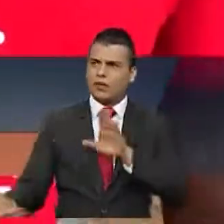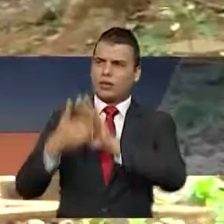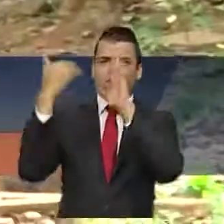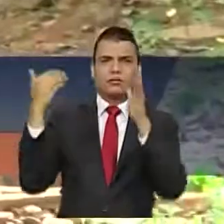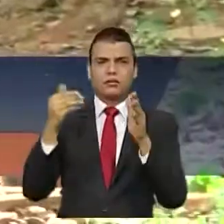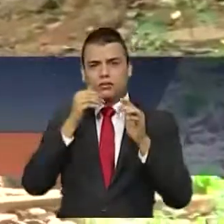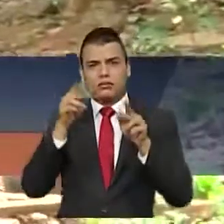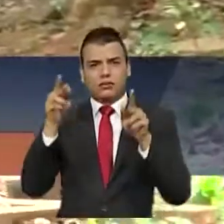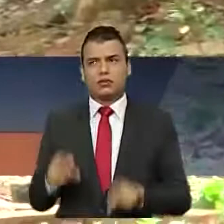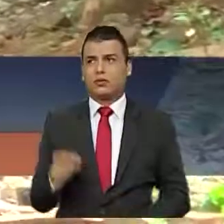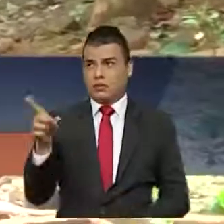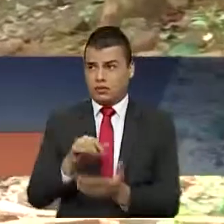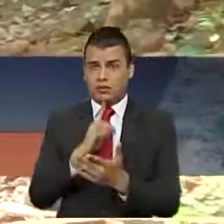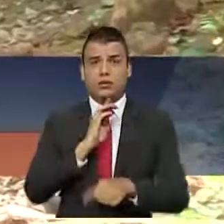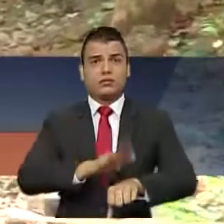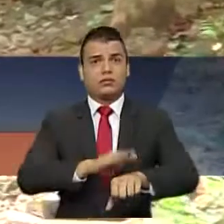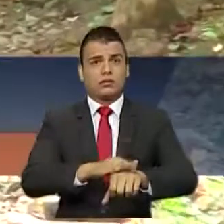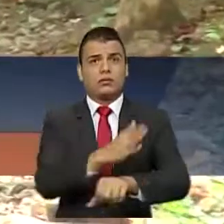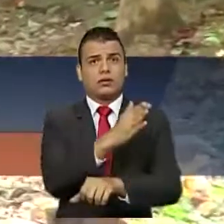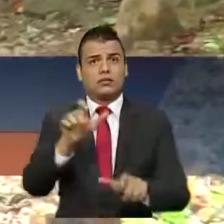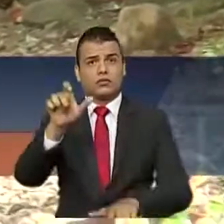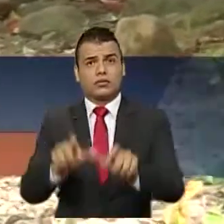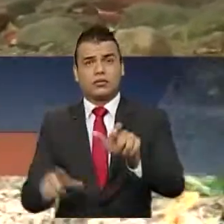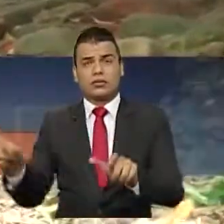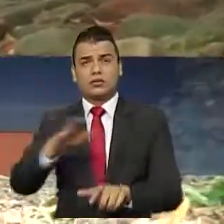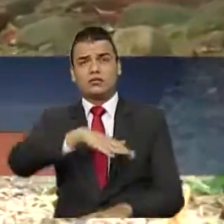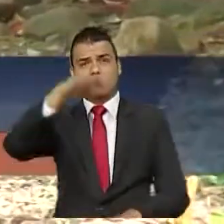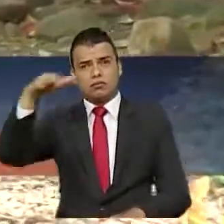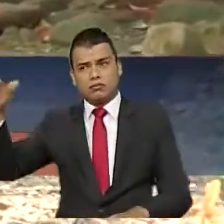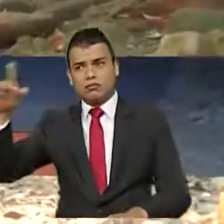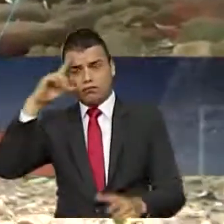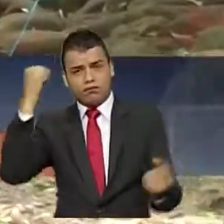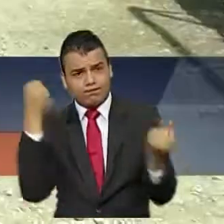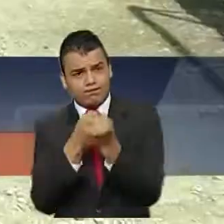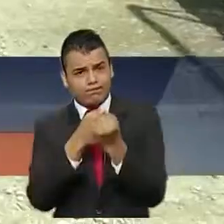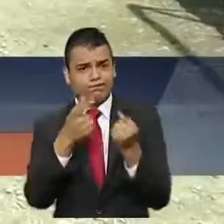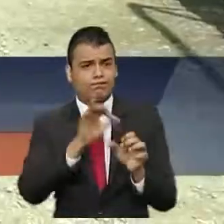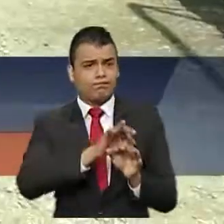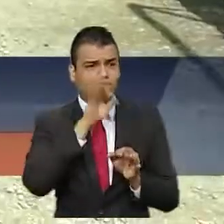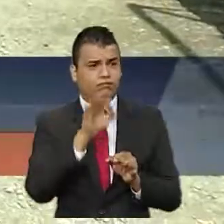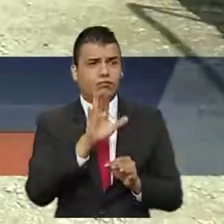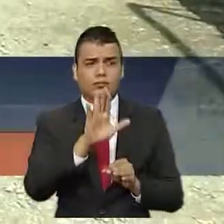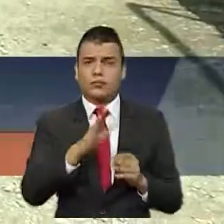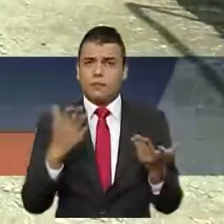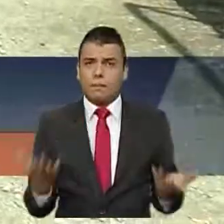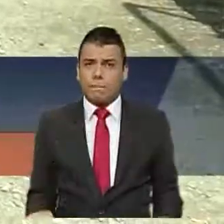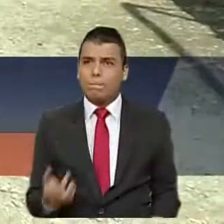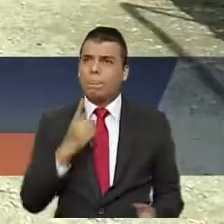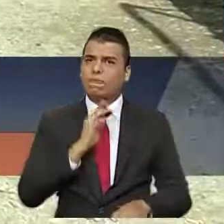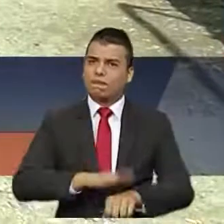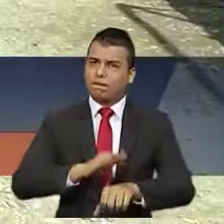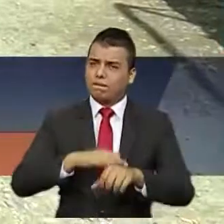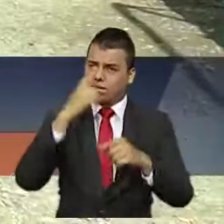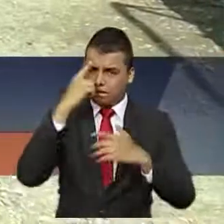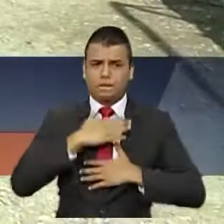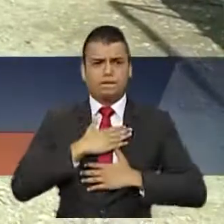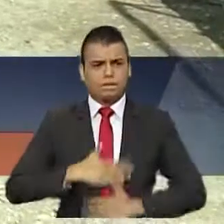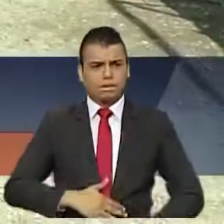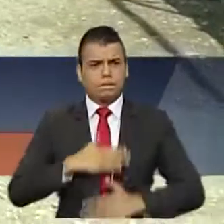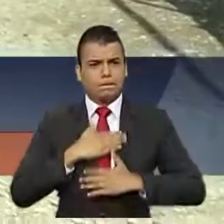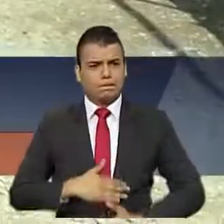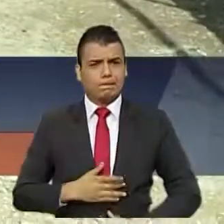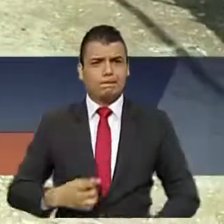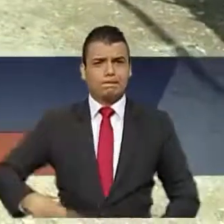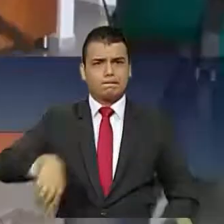de Antioquia, invitó a los paisas a unirse por este corregimiento. Llamar a la cordura, es que nosotros